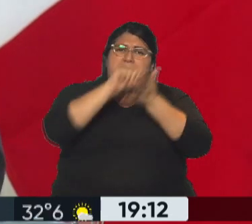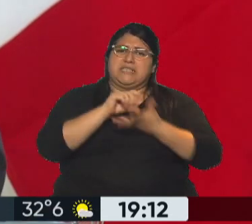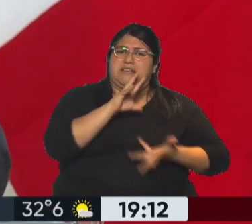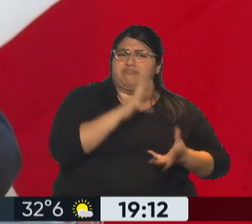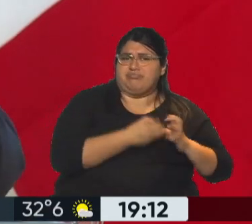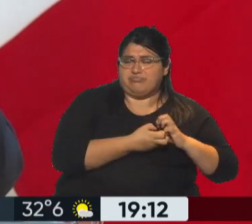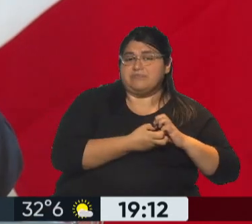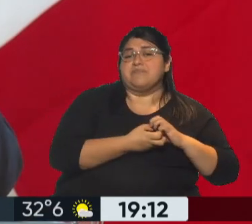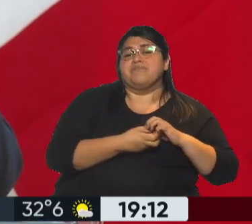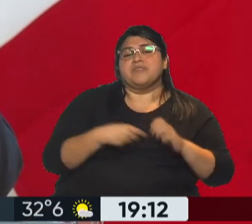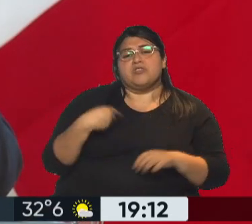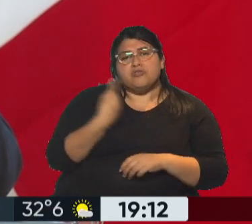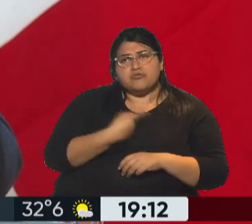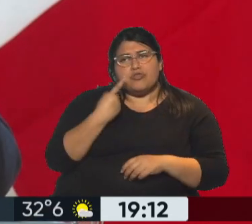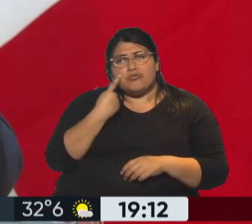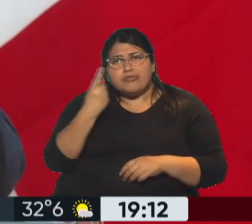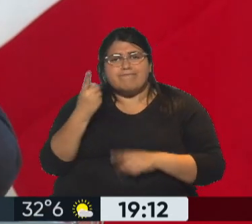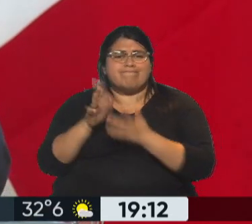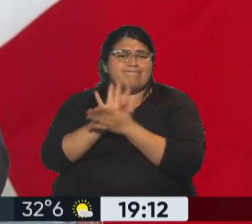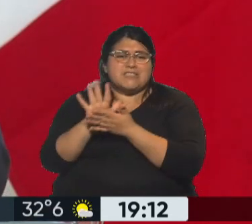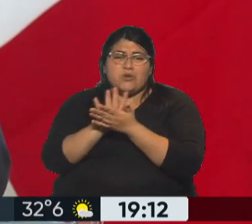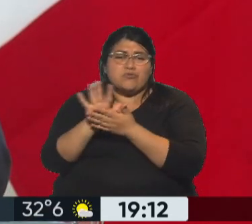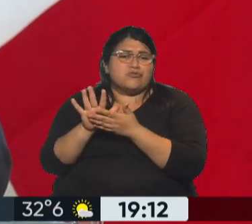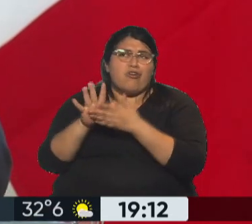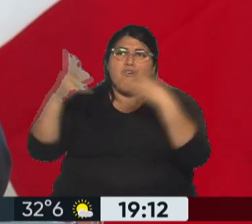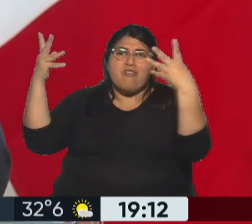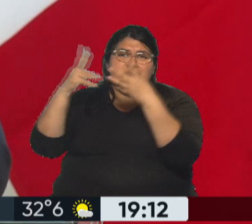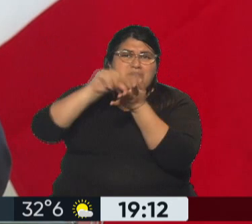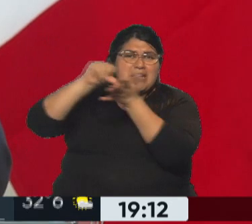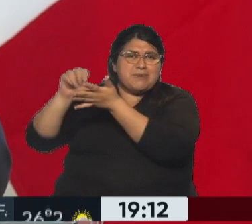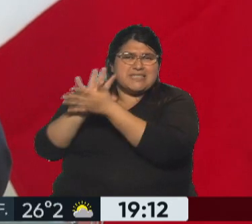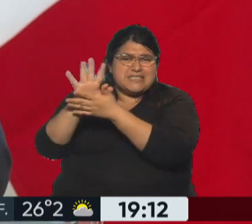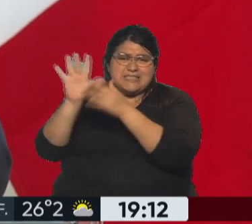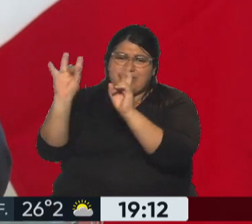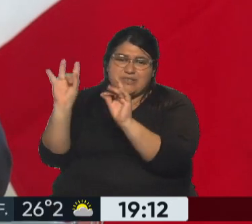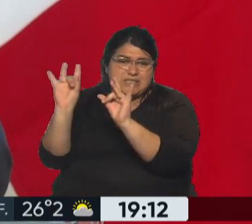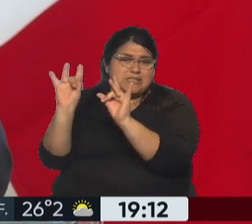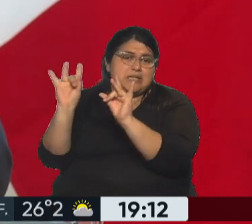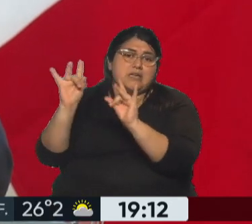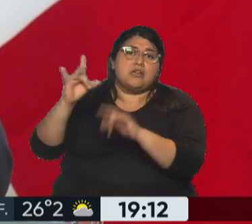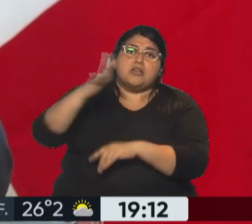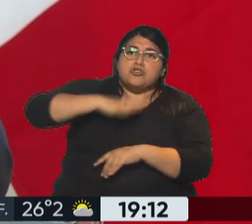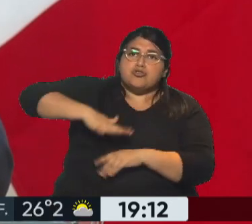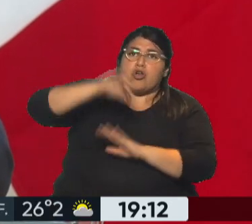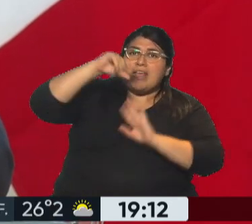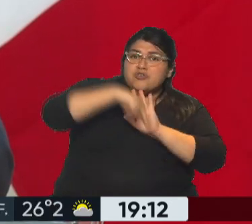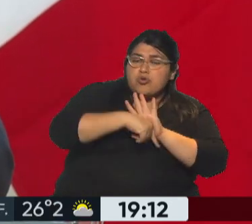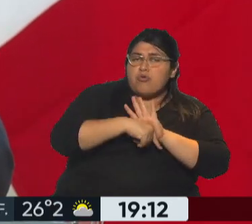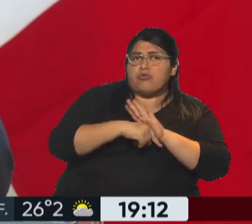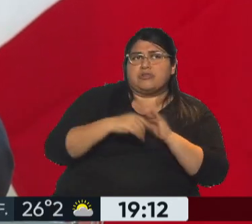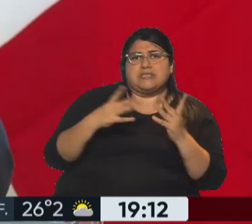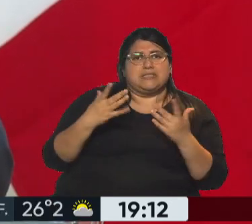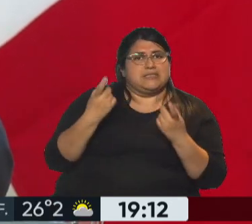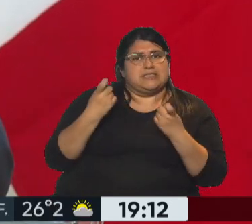por lo tanto creemos que a la hora de encontrar una solución al problema bélico, el hemisferio sur tiene que estar representado.